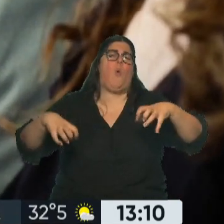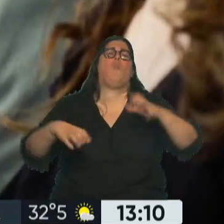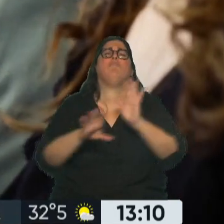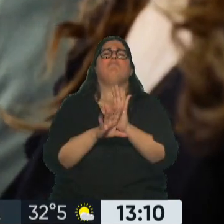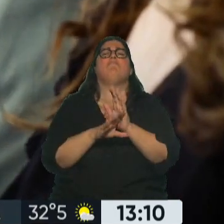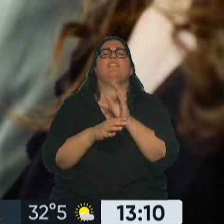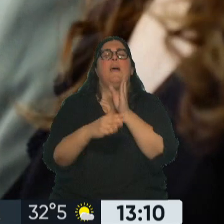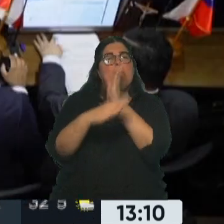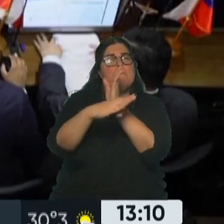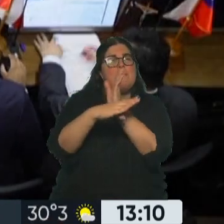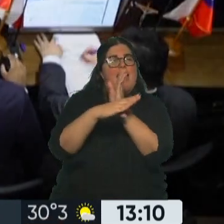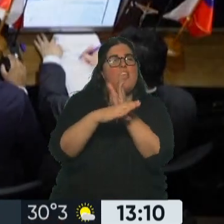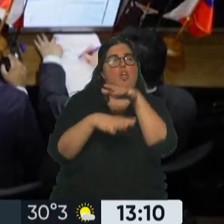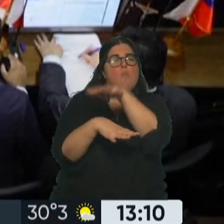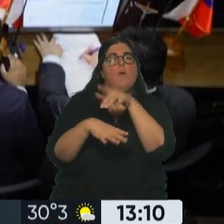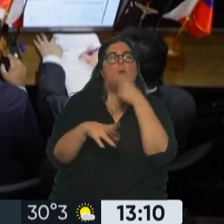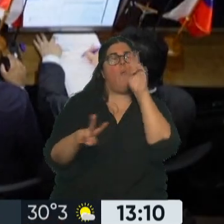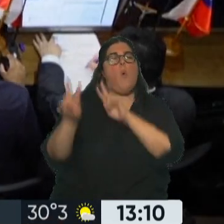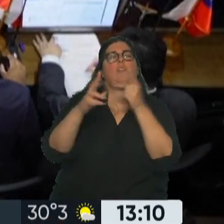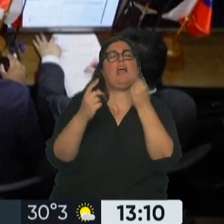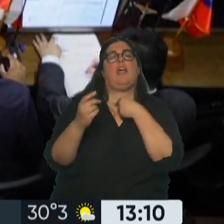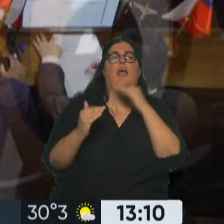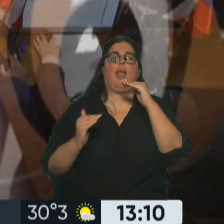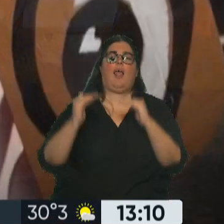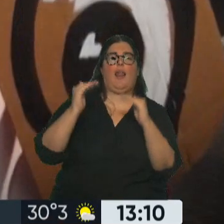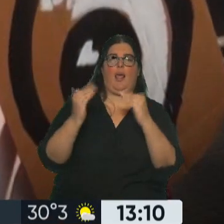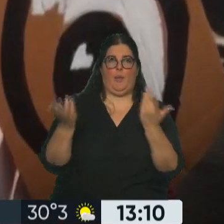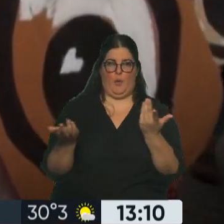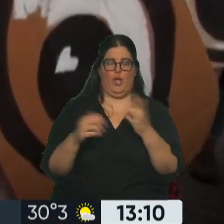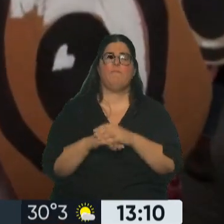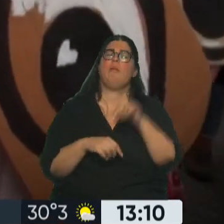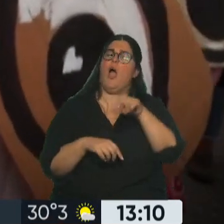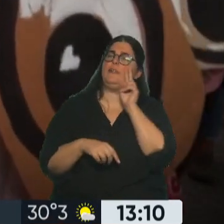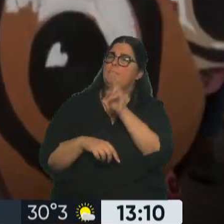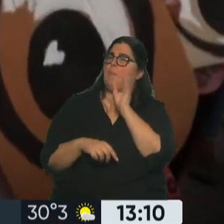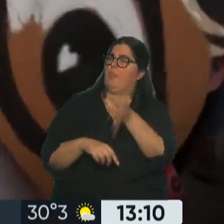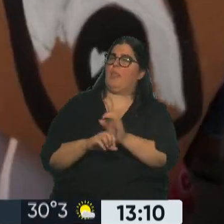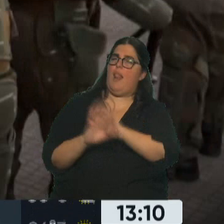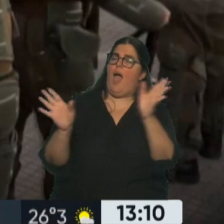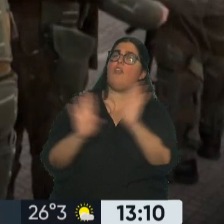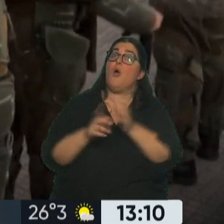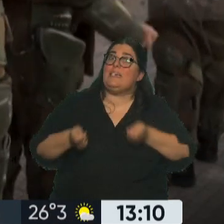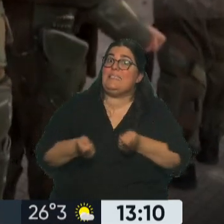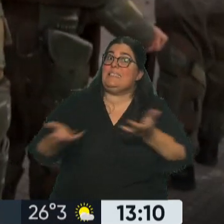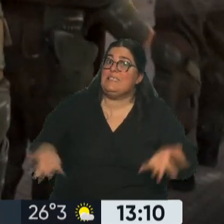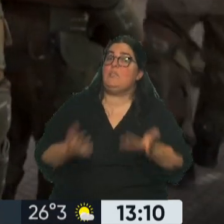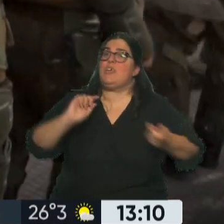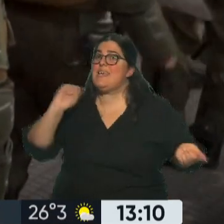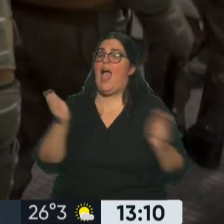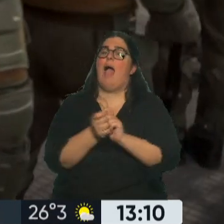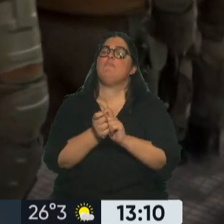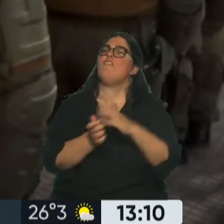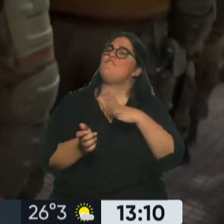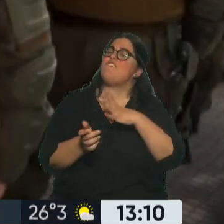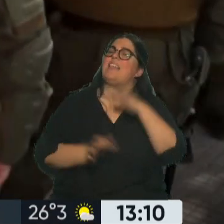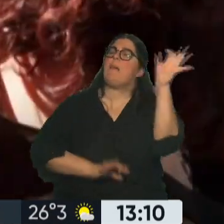del centro que busca un equilibrio. Lo único que queda claro ahora es que el impulso de cambio, aunque no logró plasmarse en un